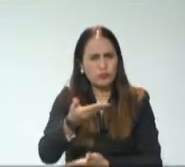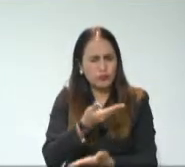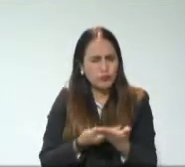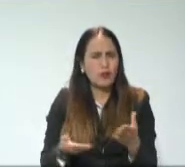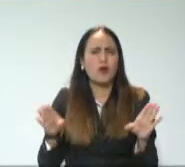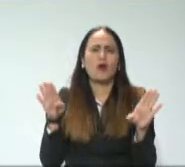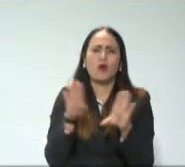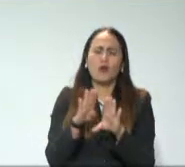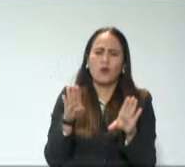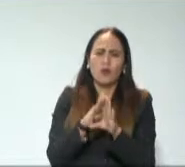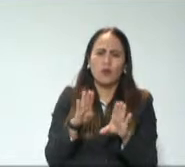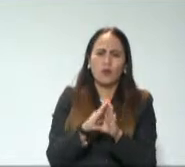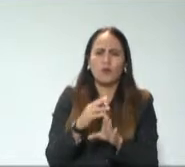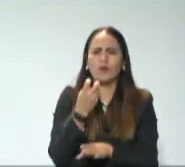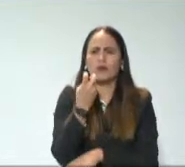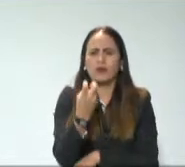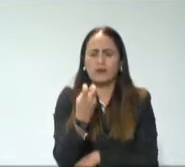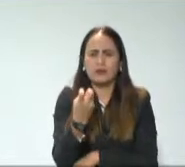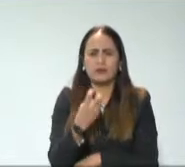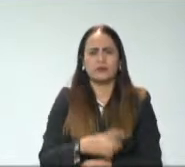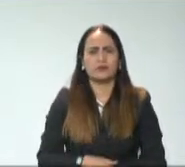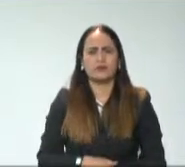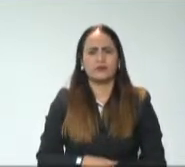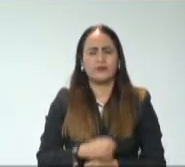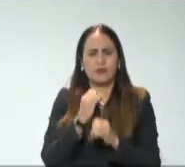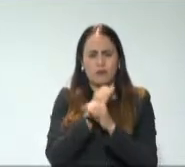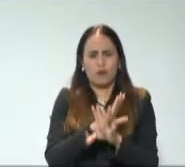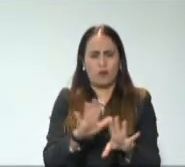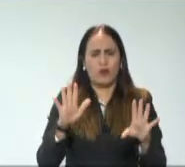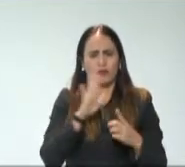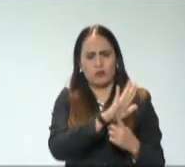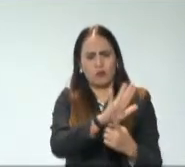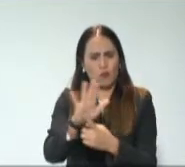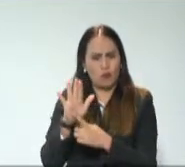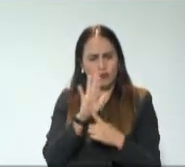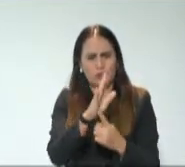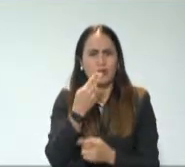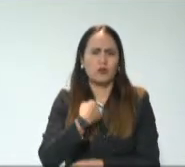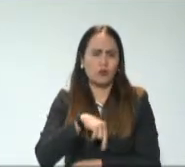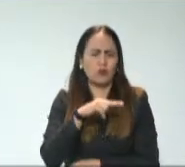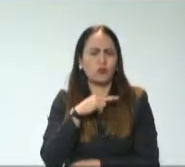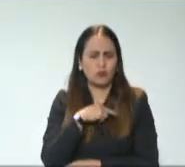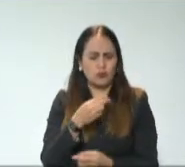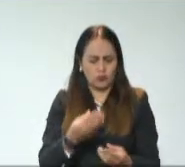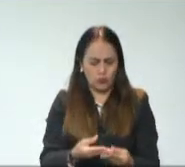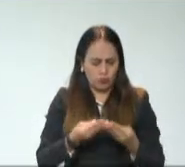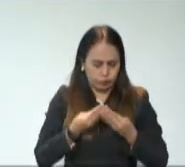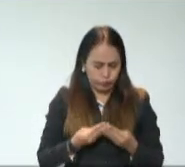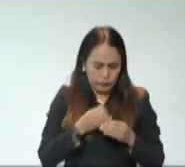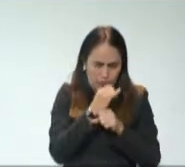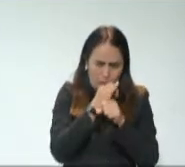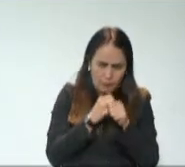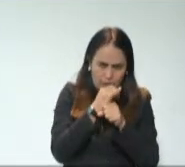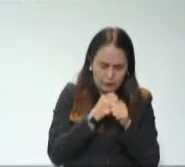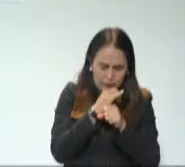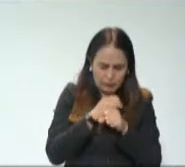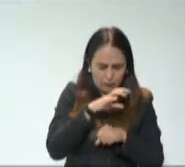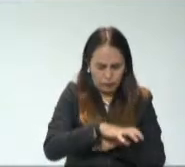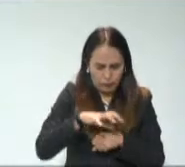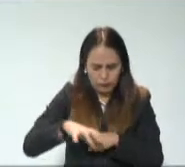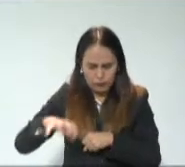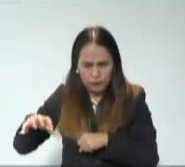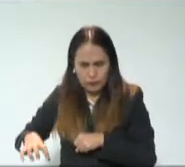es la utilidad que puede tener esta información que nosotros obtenemos en los distintos